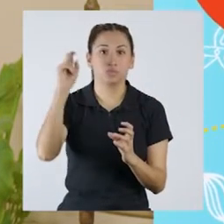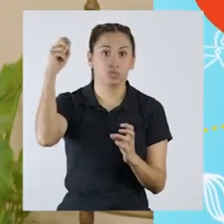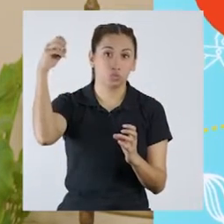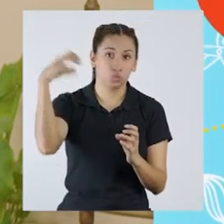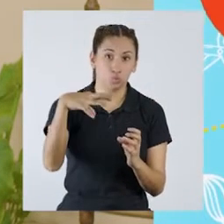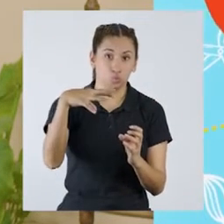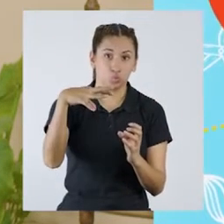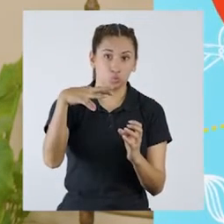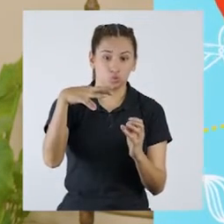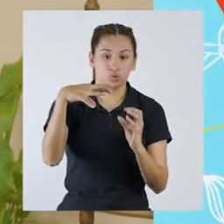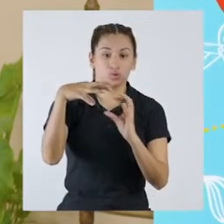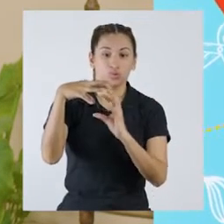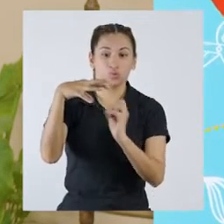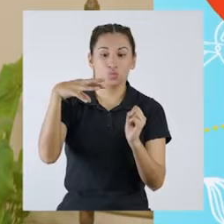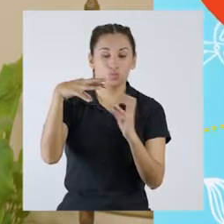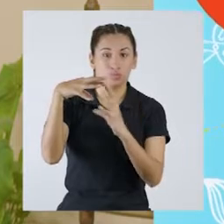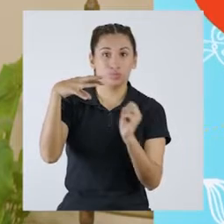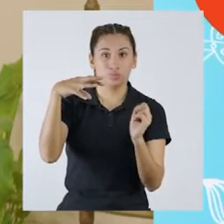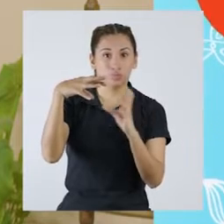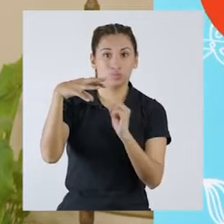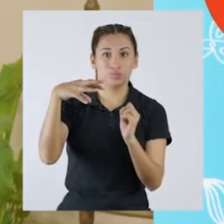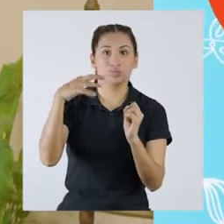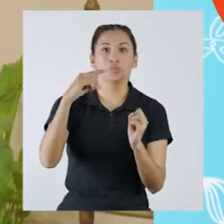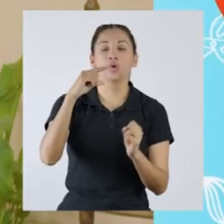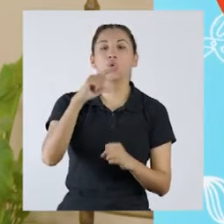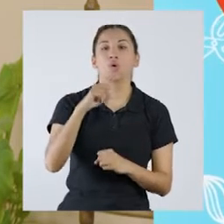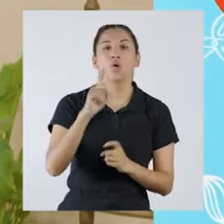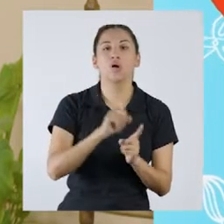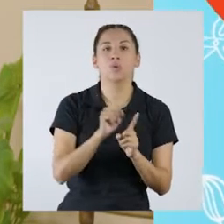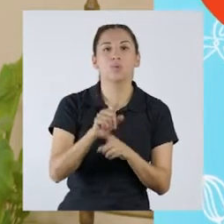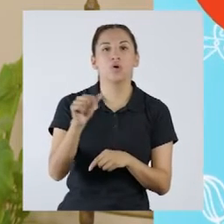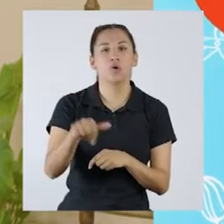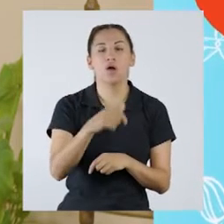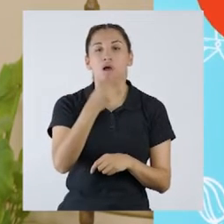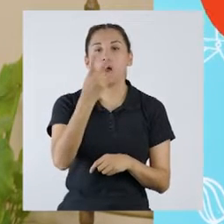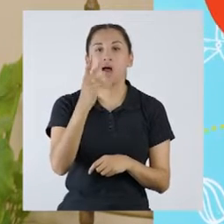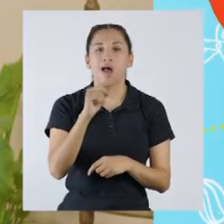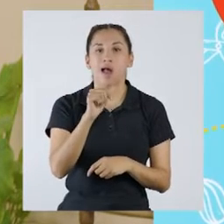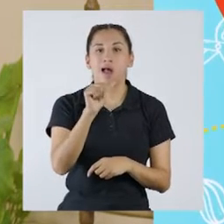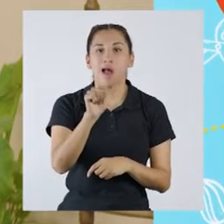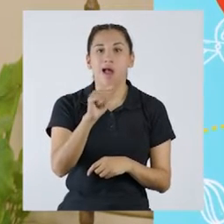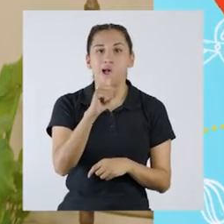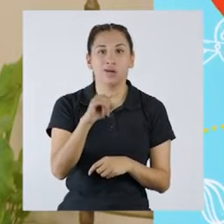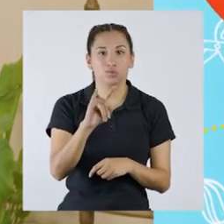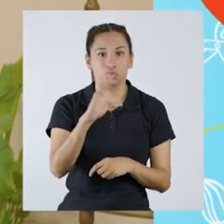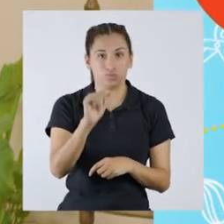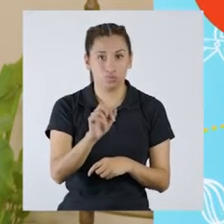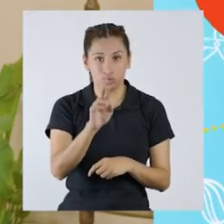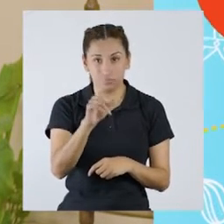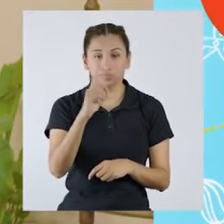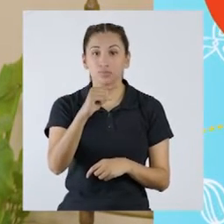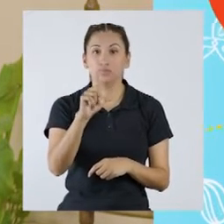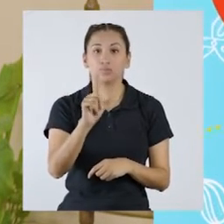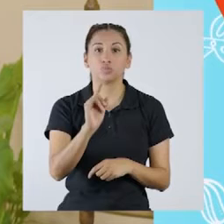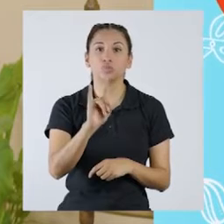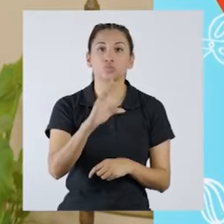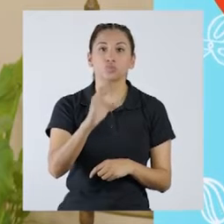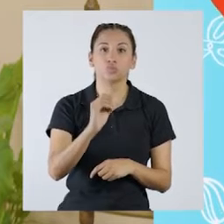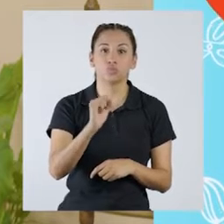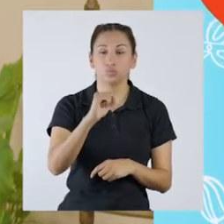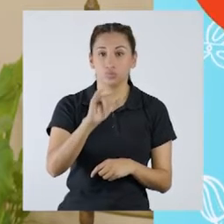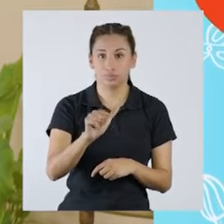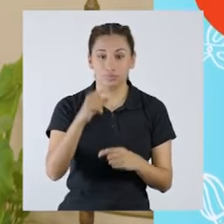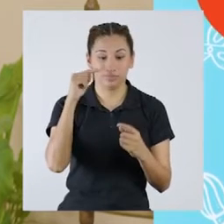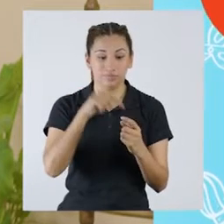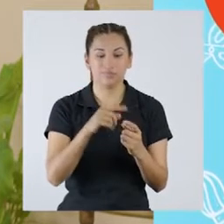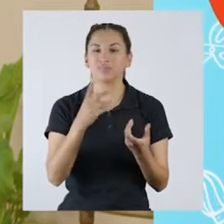energía de la luz, donde se crean moléculas de glucosa y otros azúcares. En otras palabras, la planta produce